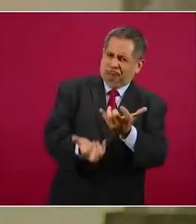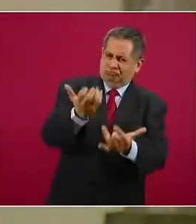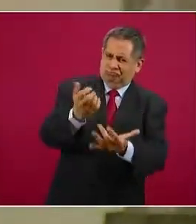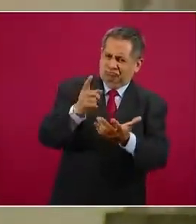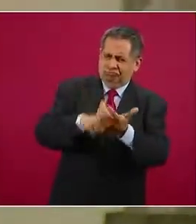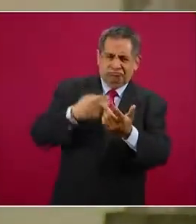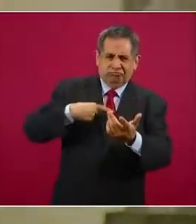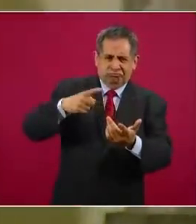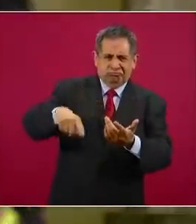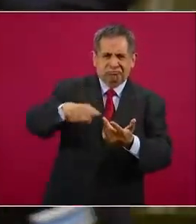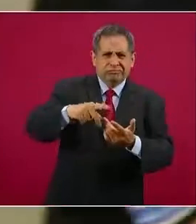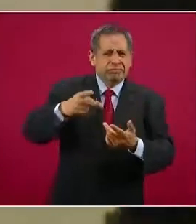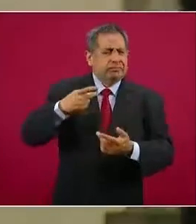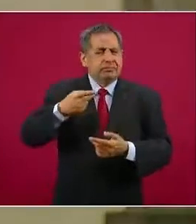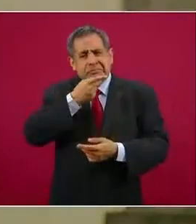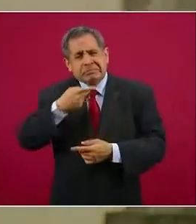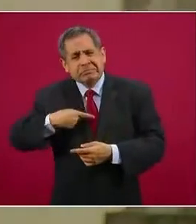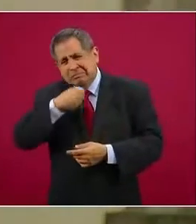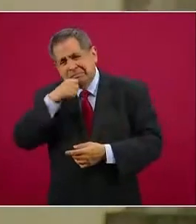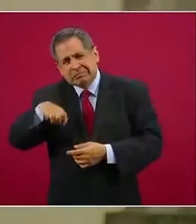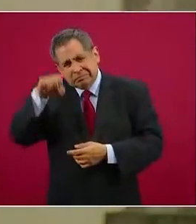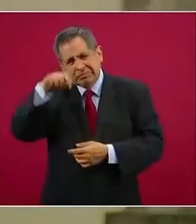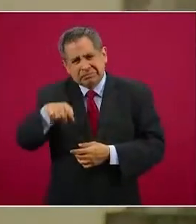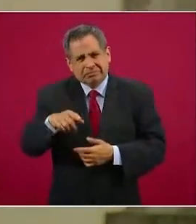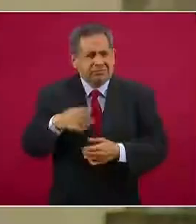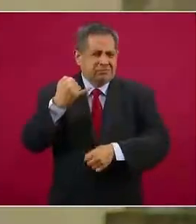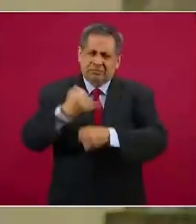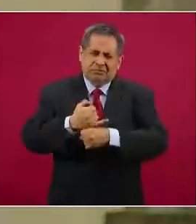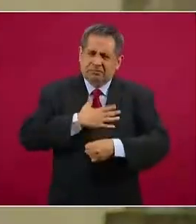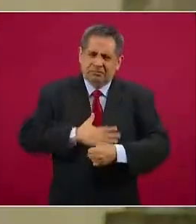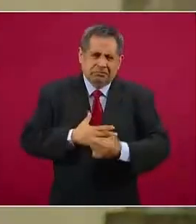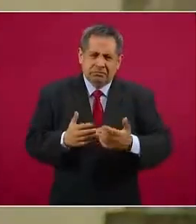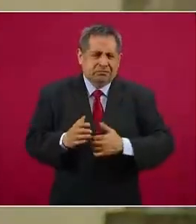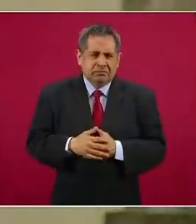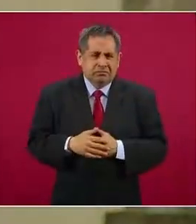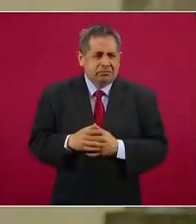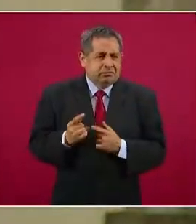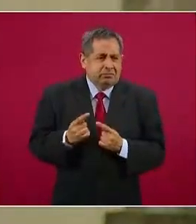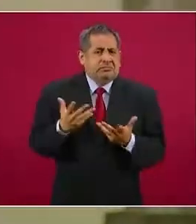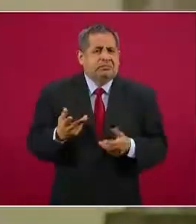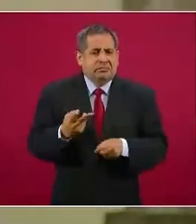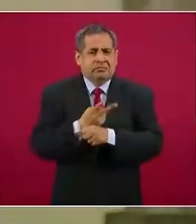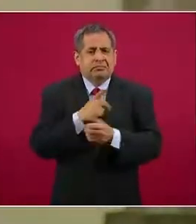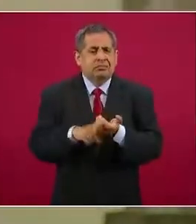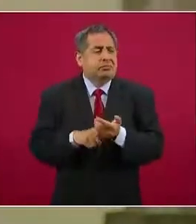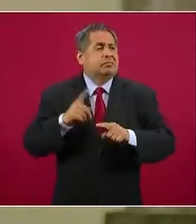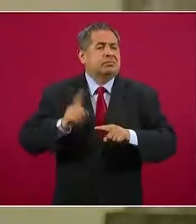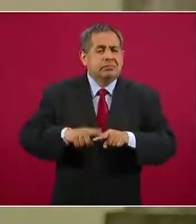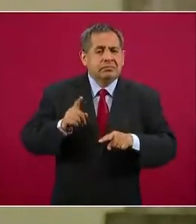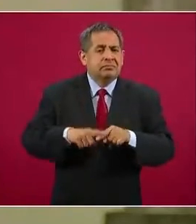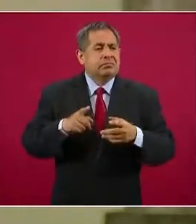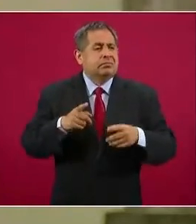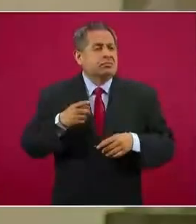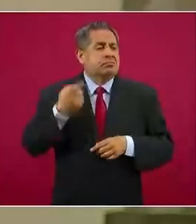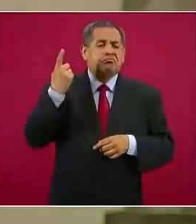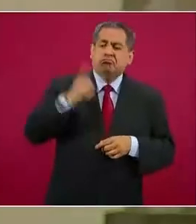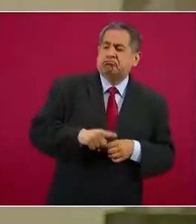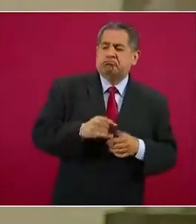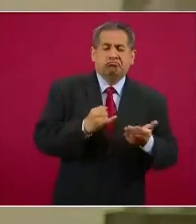gentes, a esas personas de la tercera edad. Esta es una injusticia, no sé qué se está pasando, quién fue el fallo,